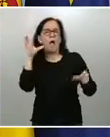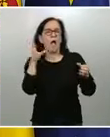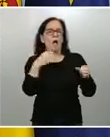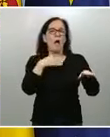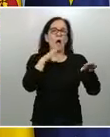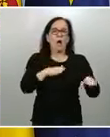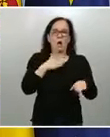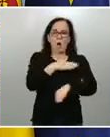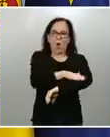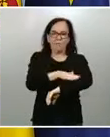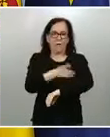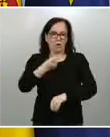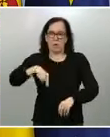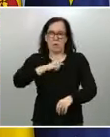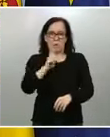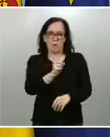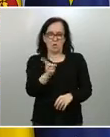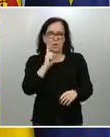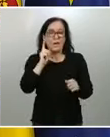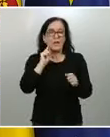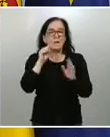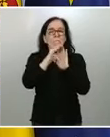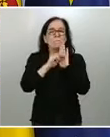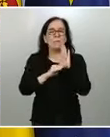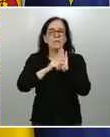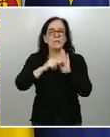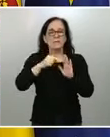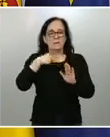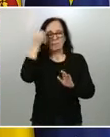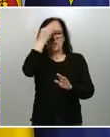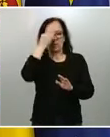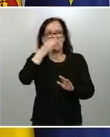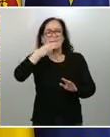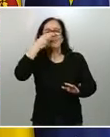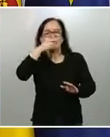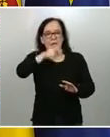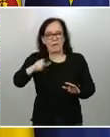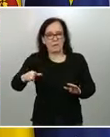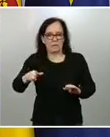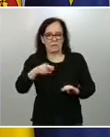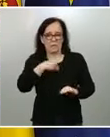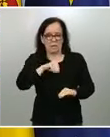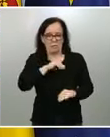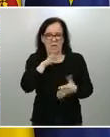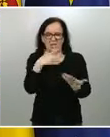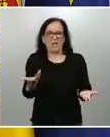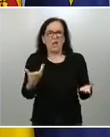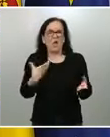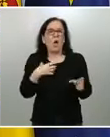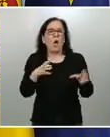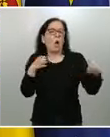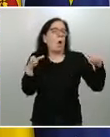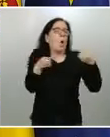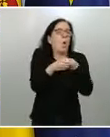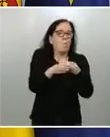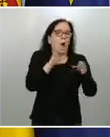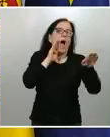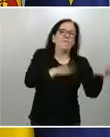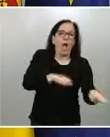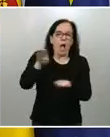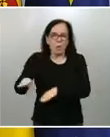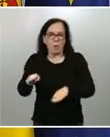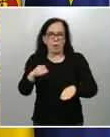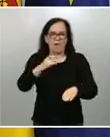en el interés no forma parte de ningún cuerpo político ni ideológico es para todos